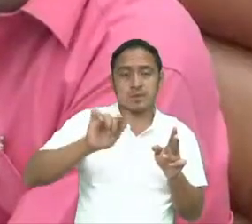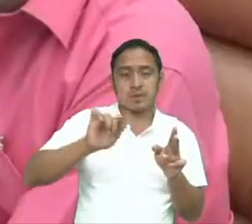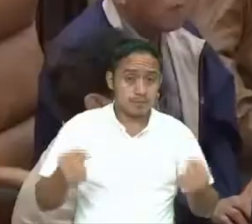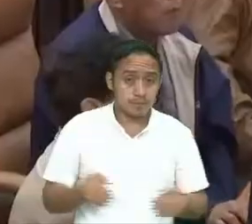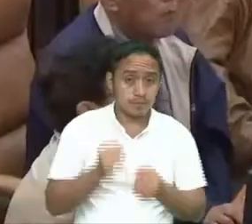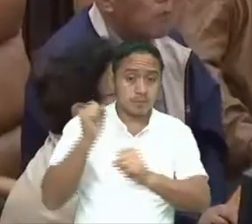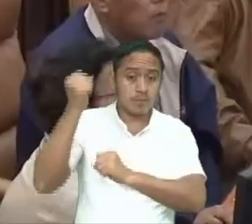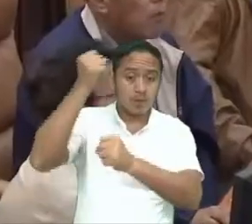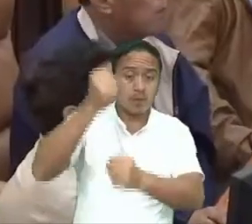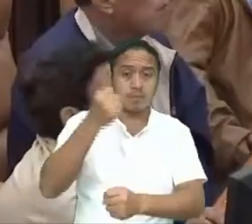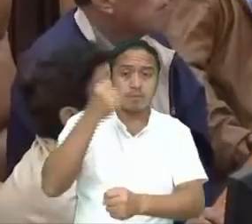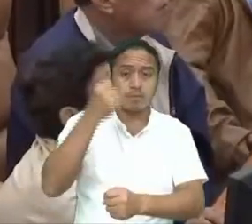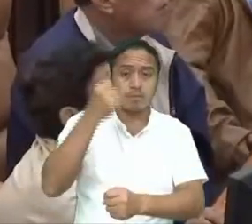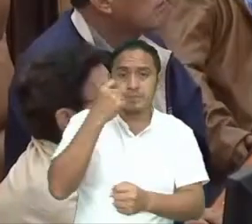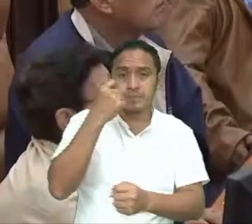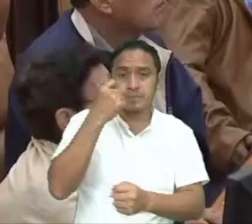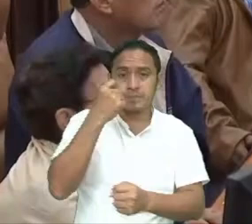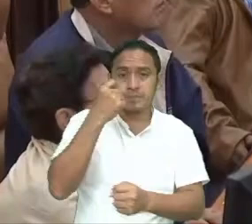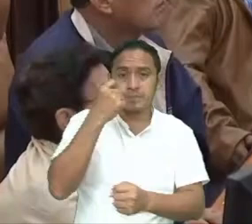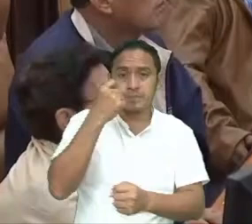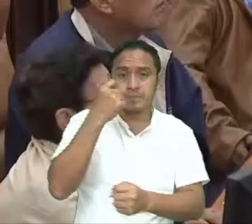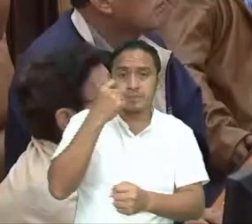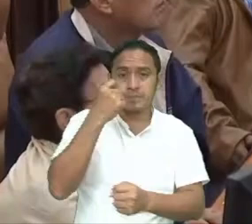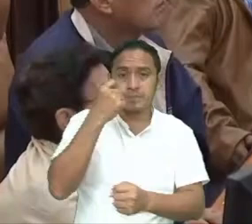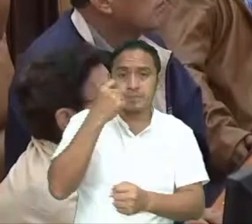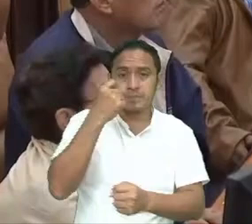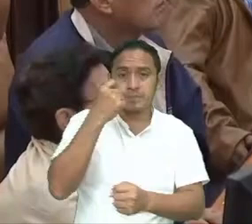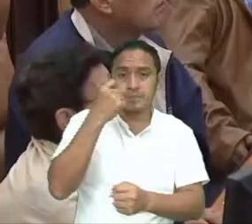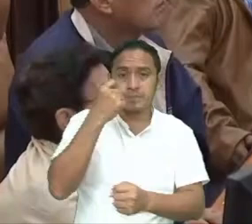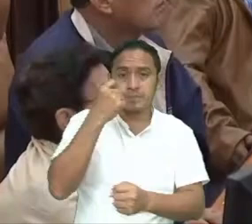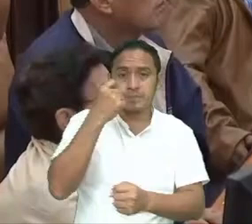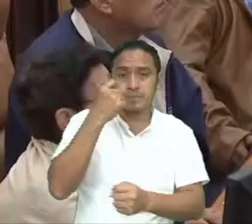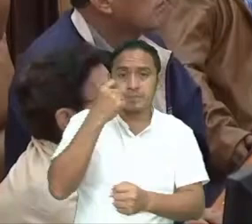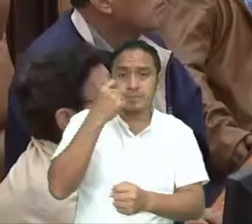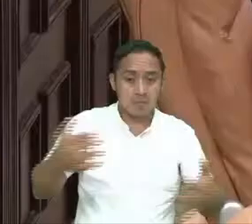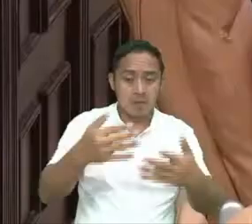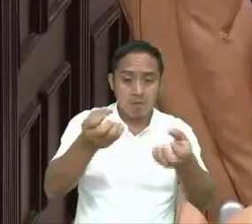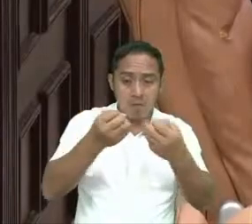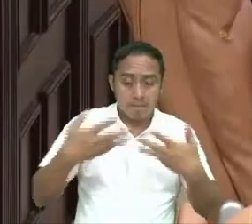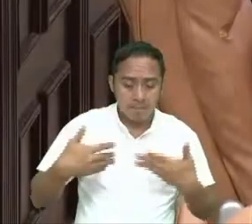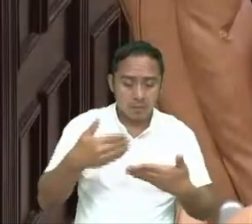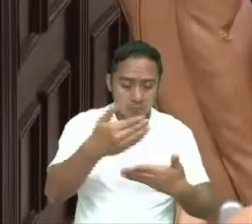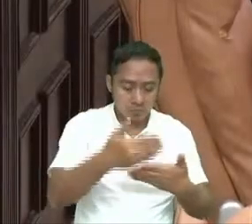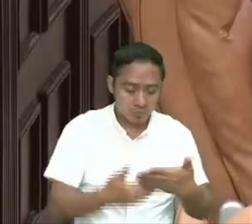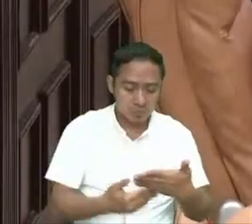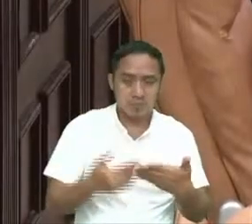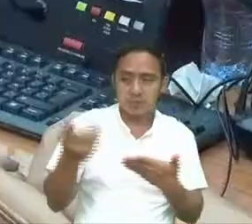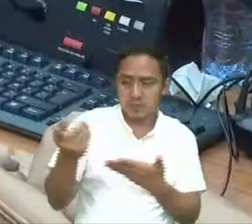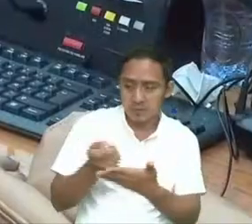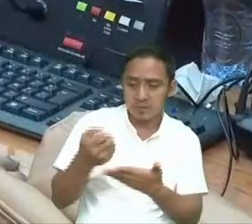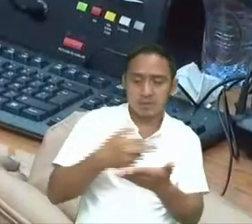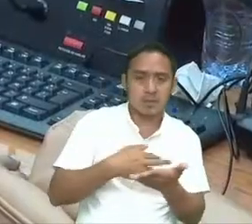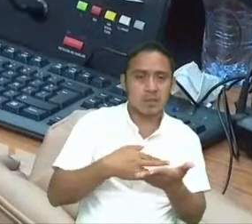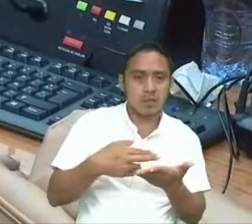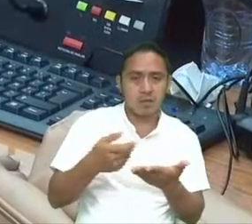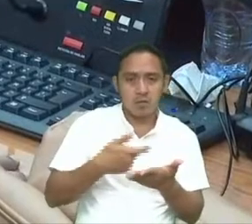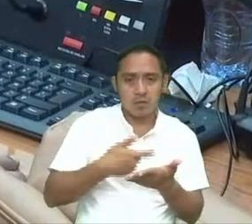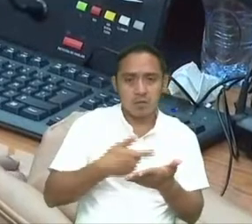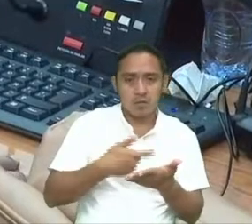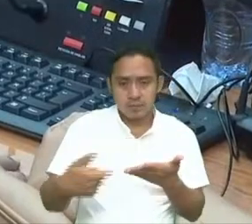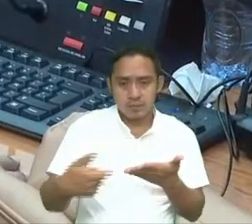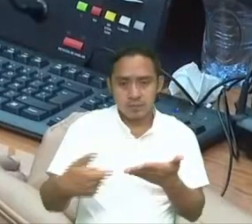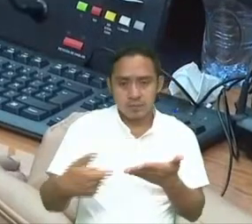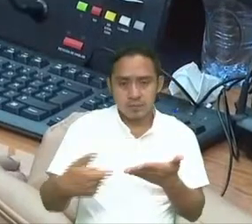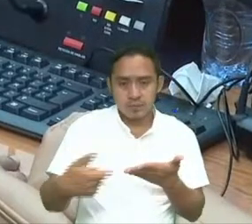que reclamaban sus propiedades confiscadas en el primer gobierno de Daniel Ortega en la década de los 80. El colectivo de derechos